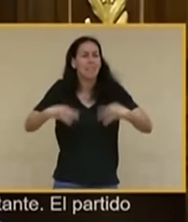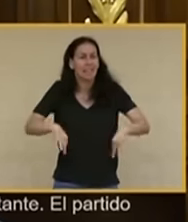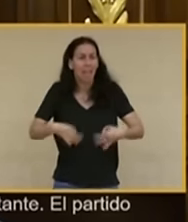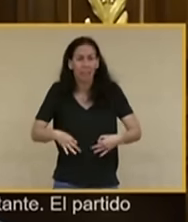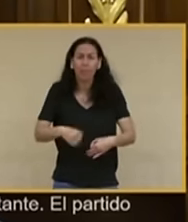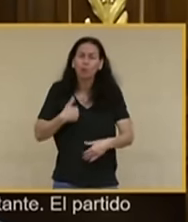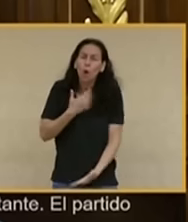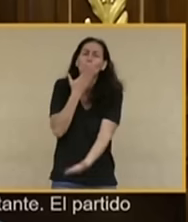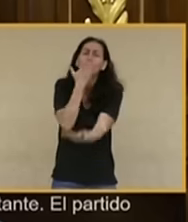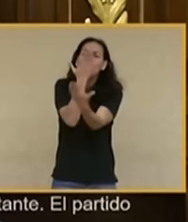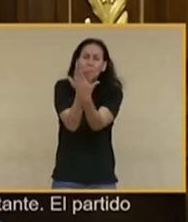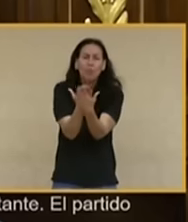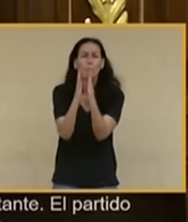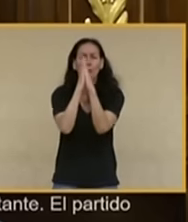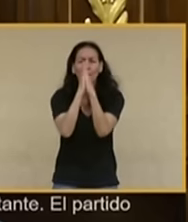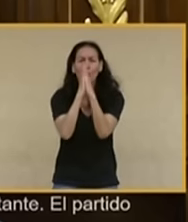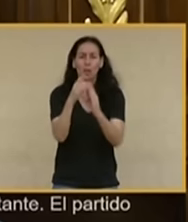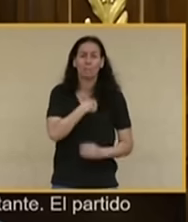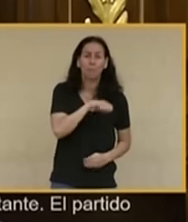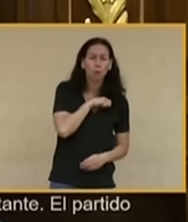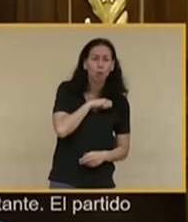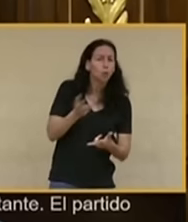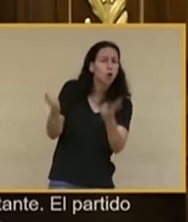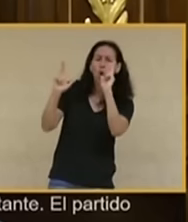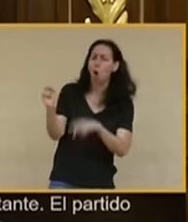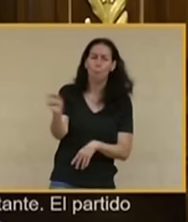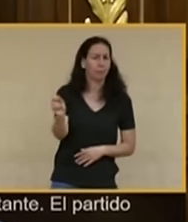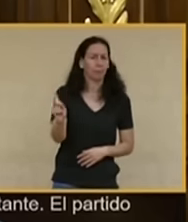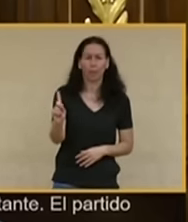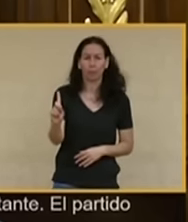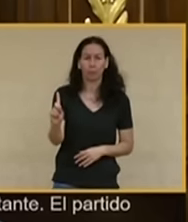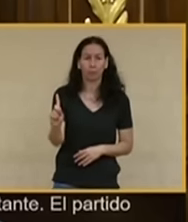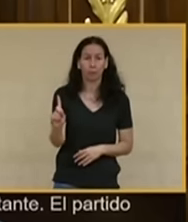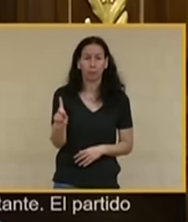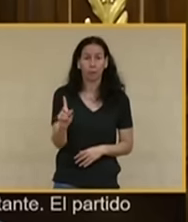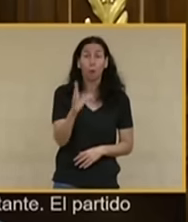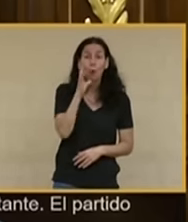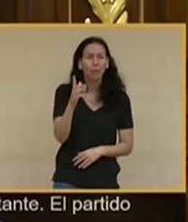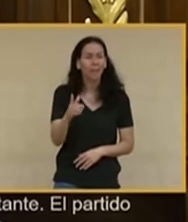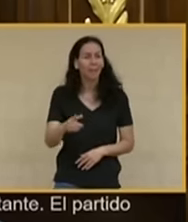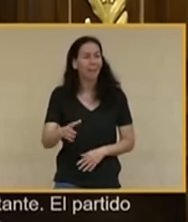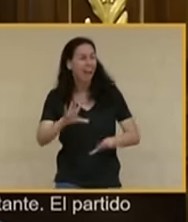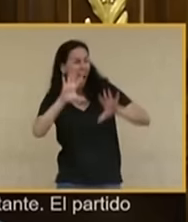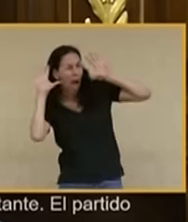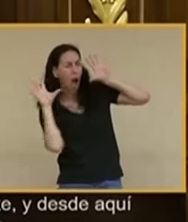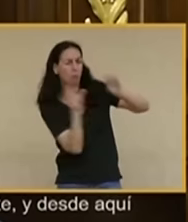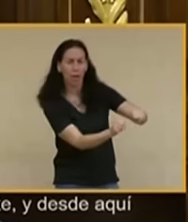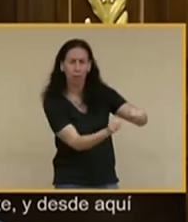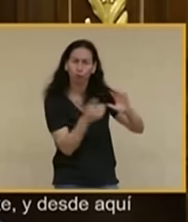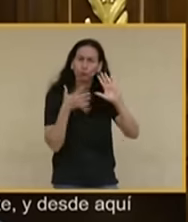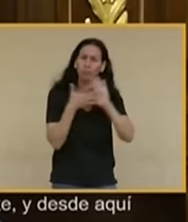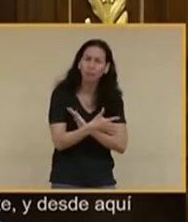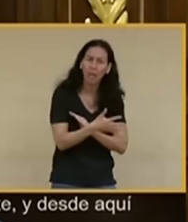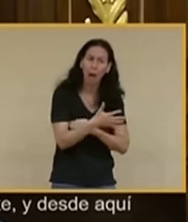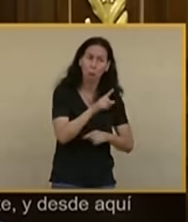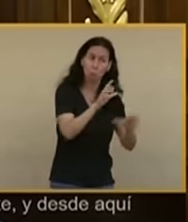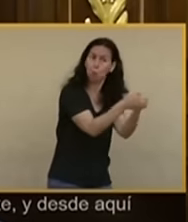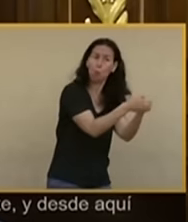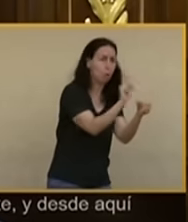españoles que no lo permitan. Porque el a por ellos, en realidad, eran a por todos y a por